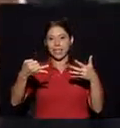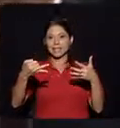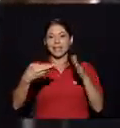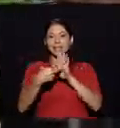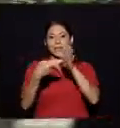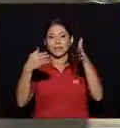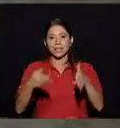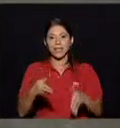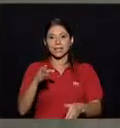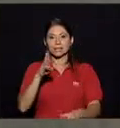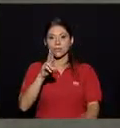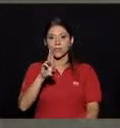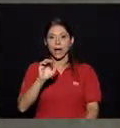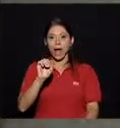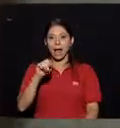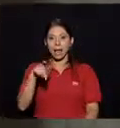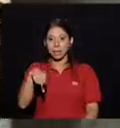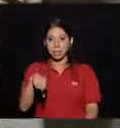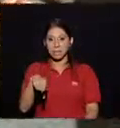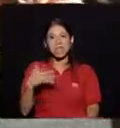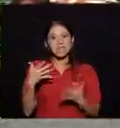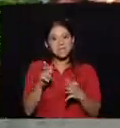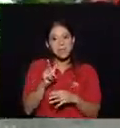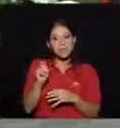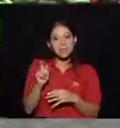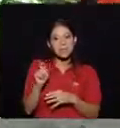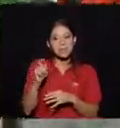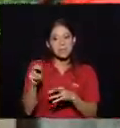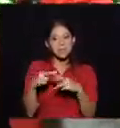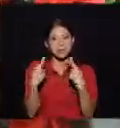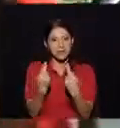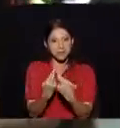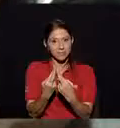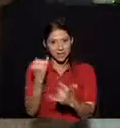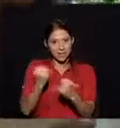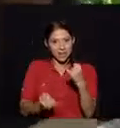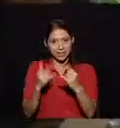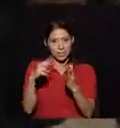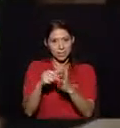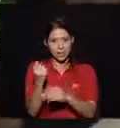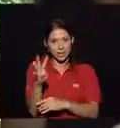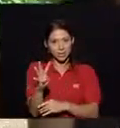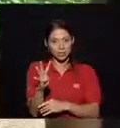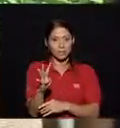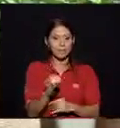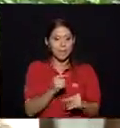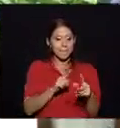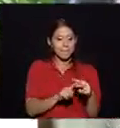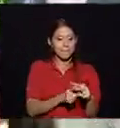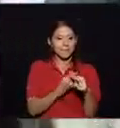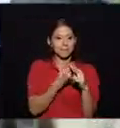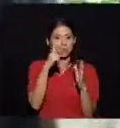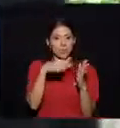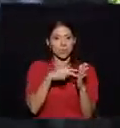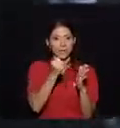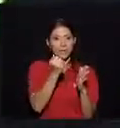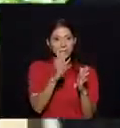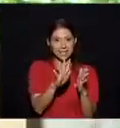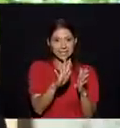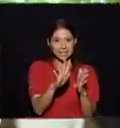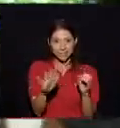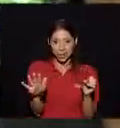más o menos cada mes empezamos a reunirnos, ya para finales del 2014, y para principios del 2015, y